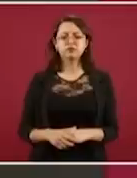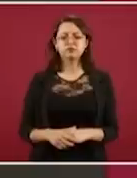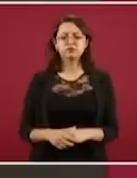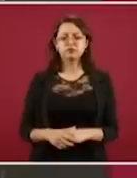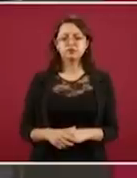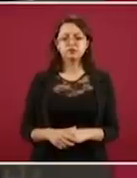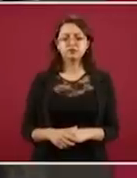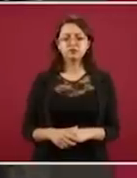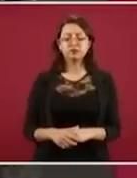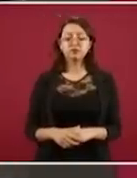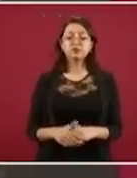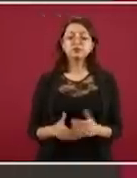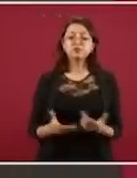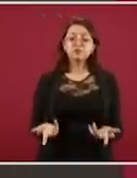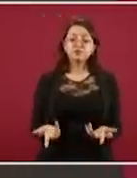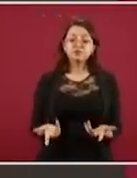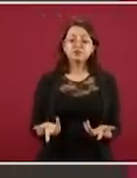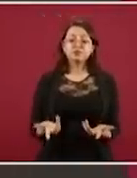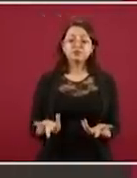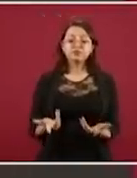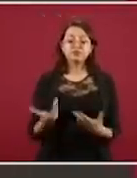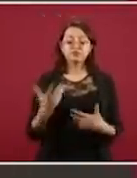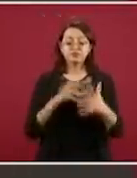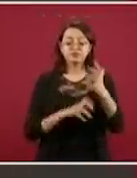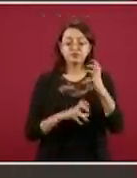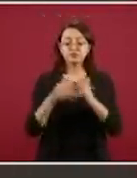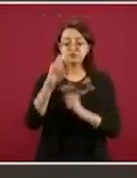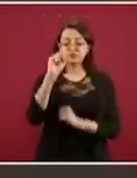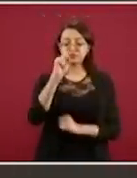Es más, la Constitución habla